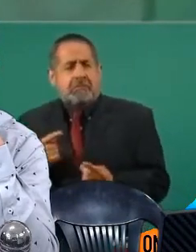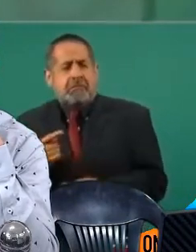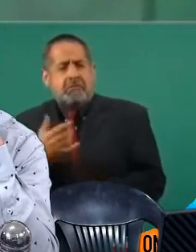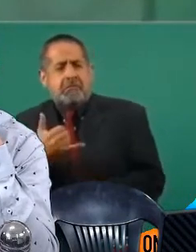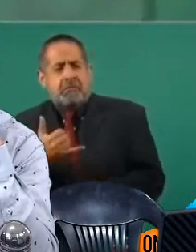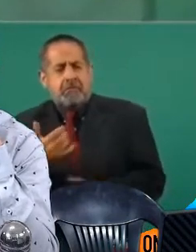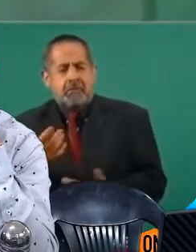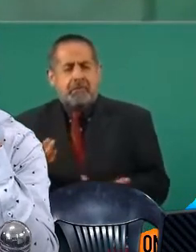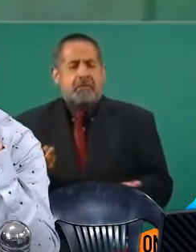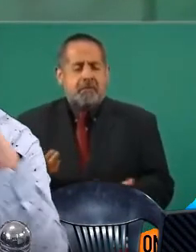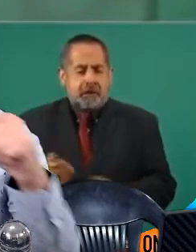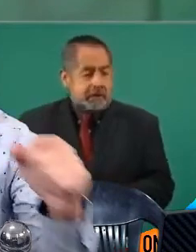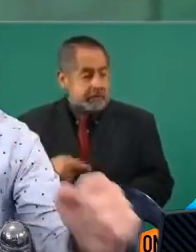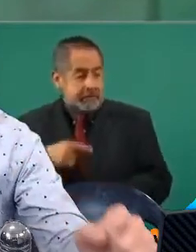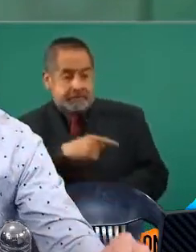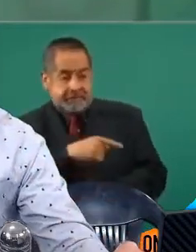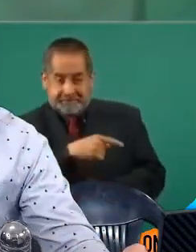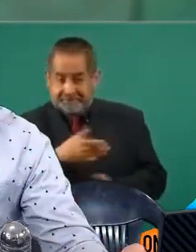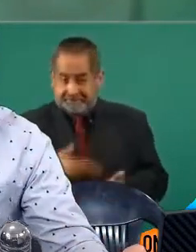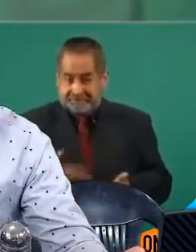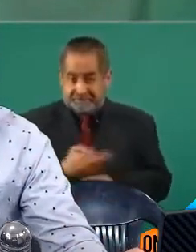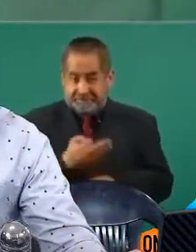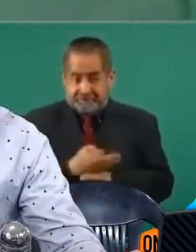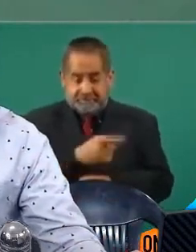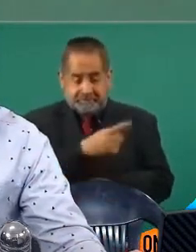Y estos